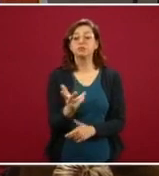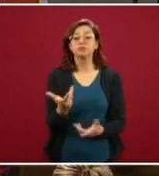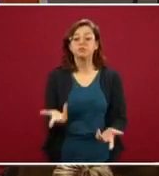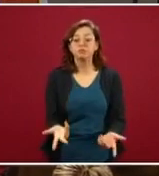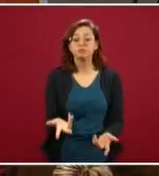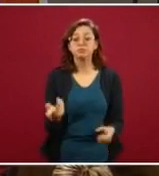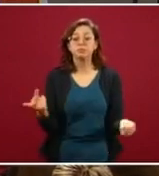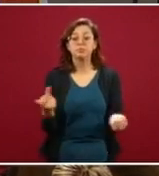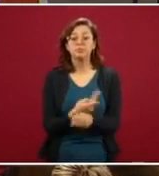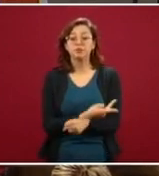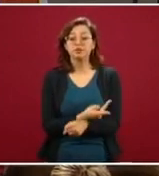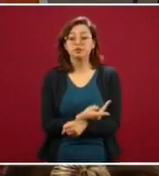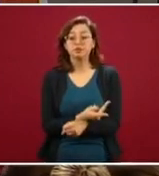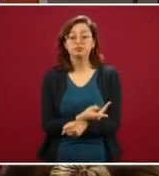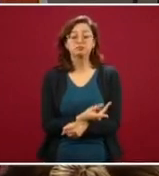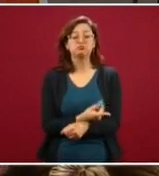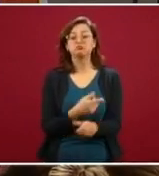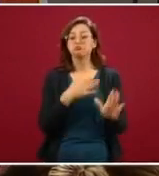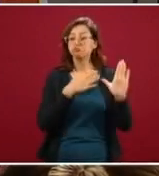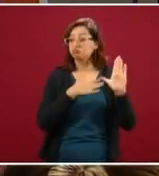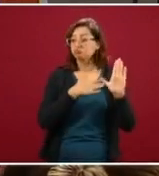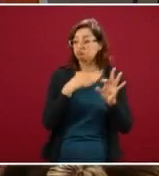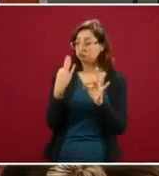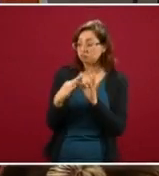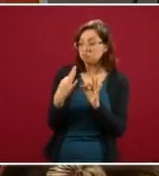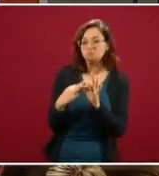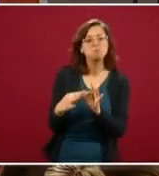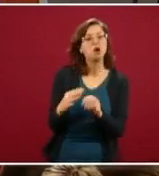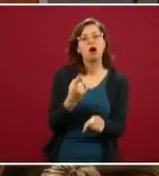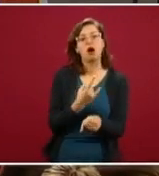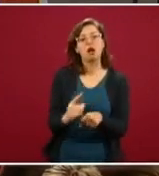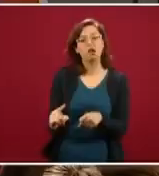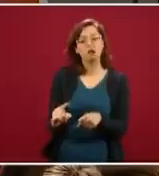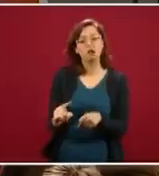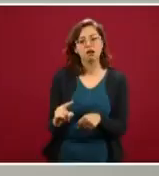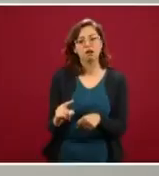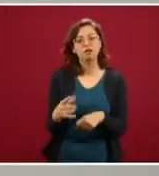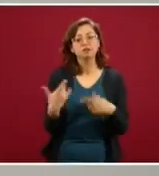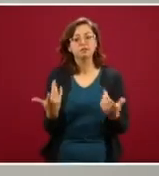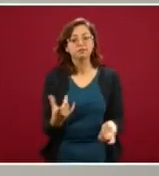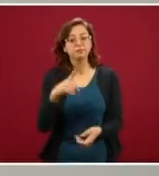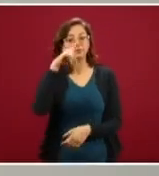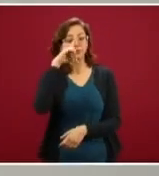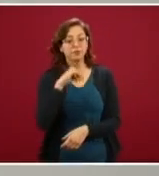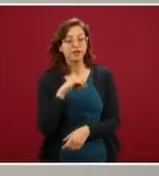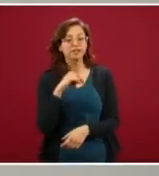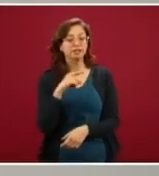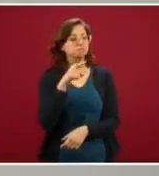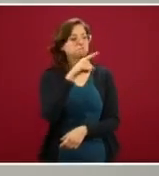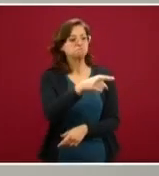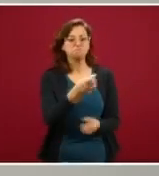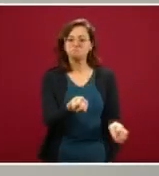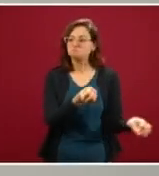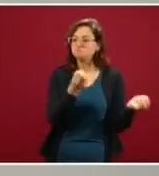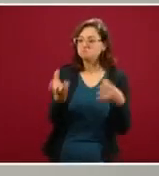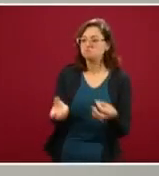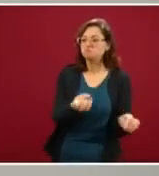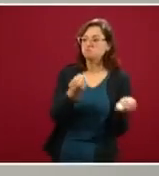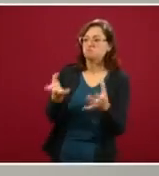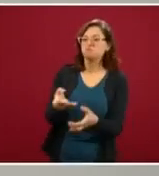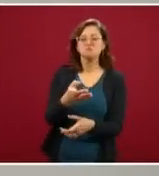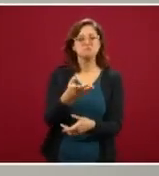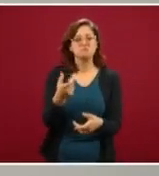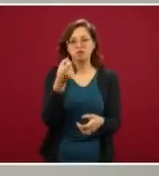de comprometerse y cumplir con la entrega. Esta es una falla de la proveeduría